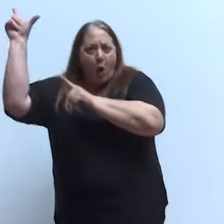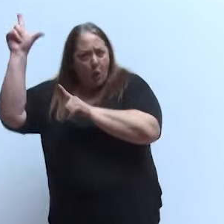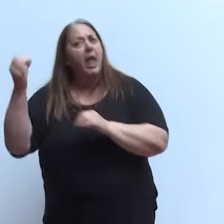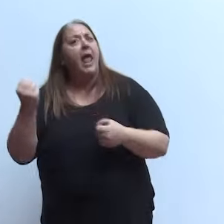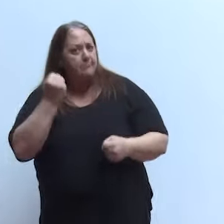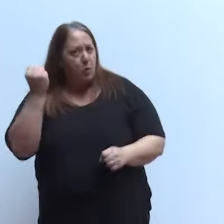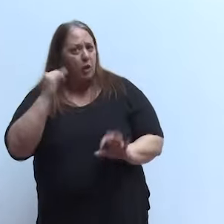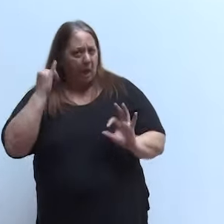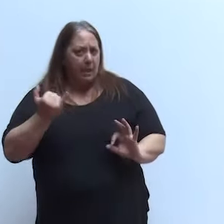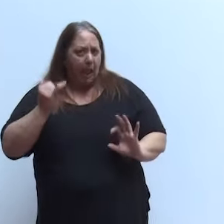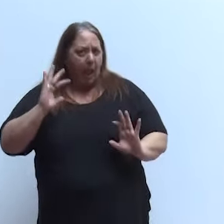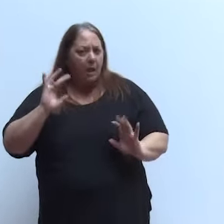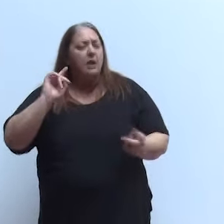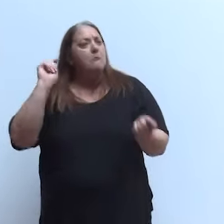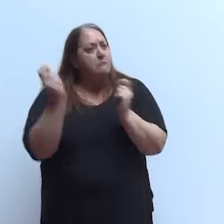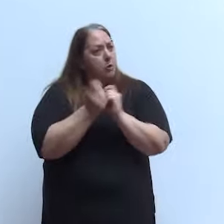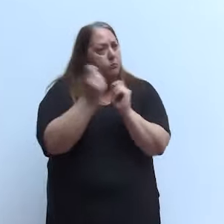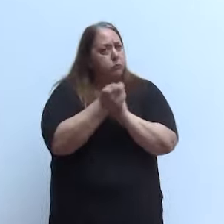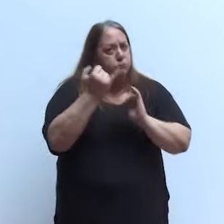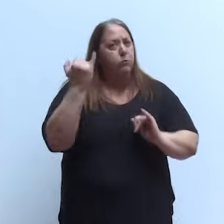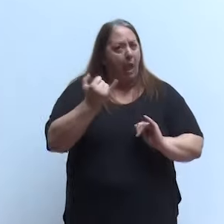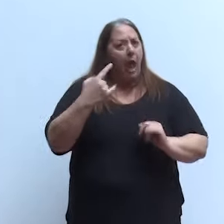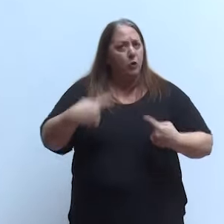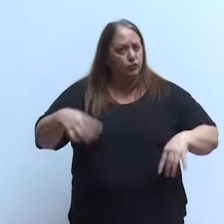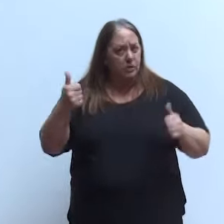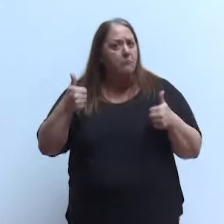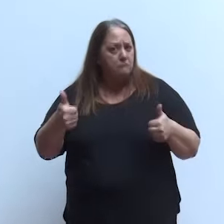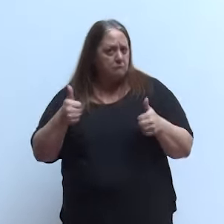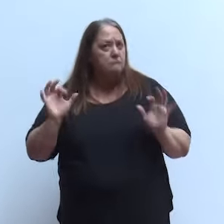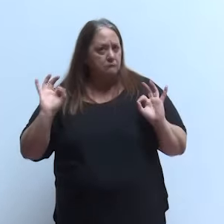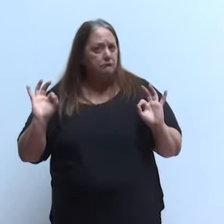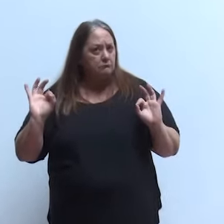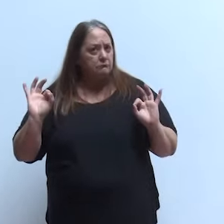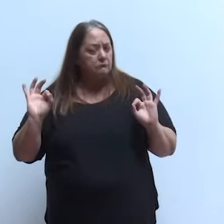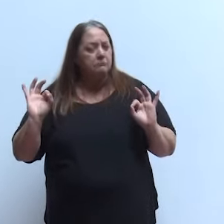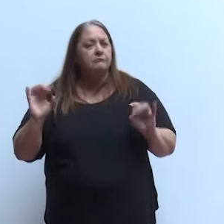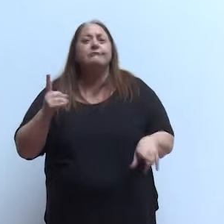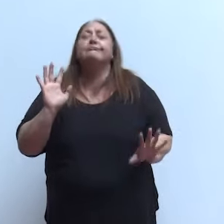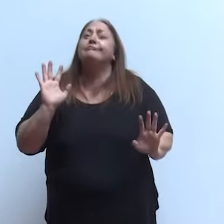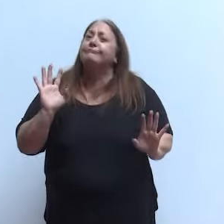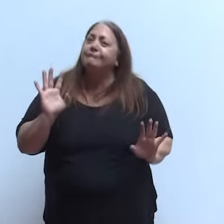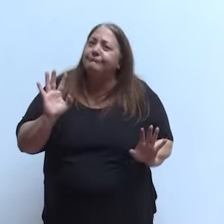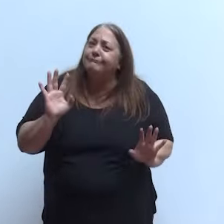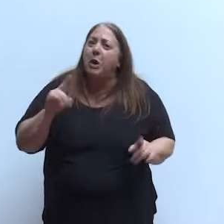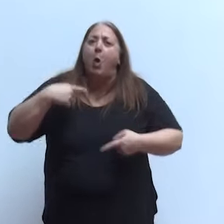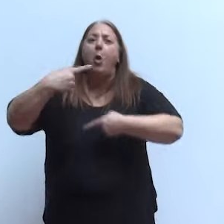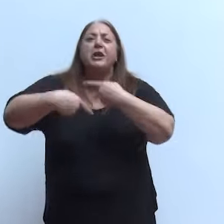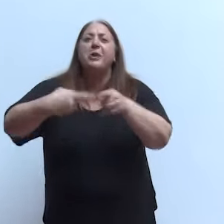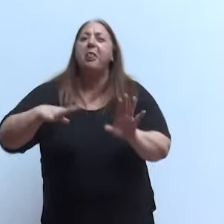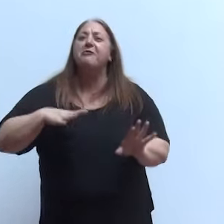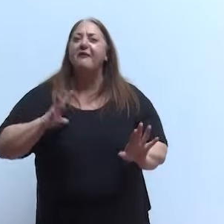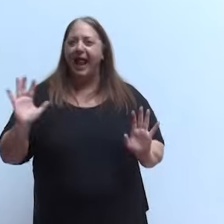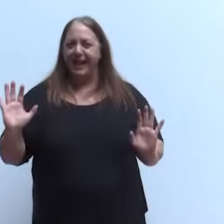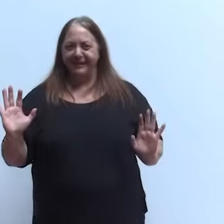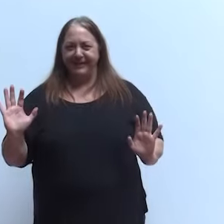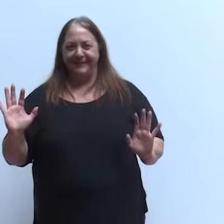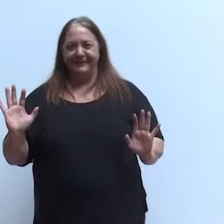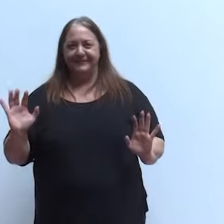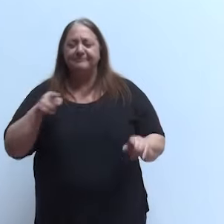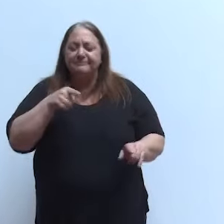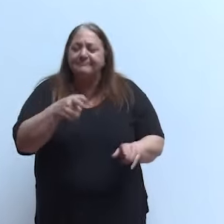cosas e pero lo lo primero no logró fue darle continuidad y esto nunca se